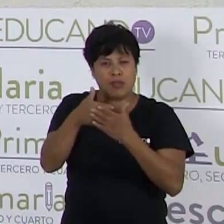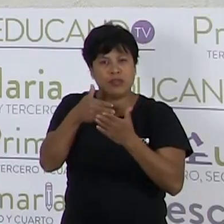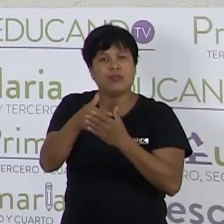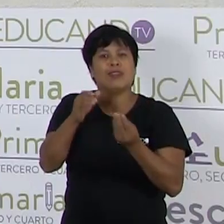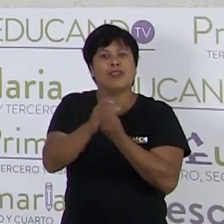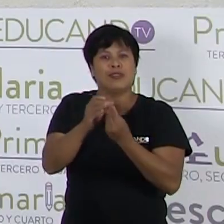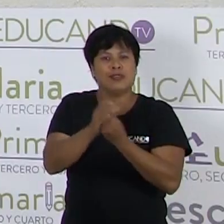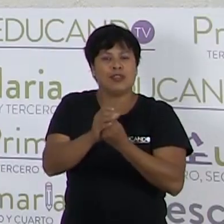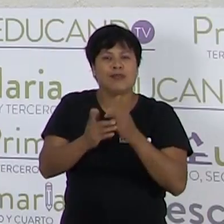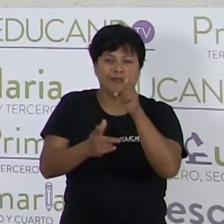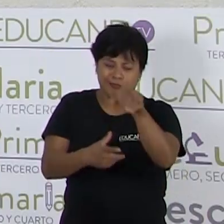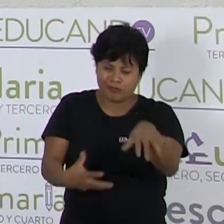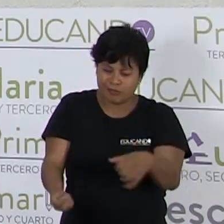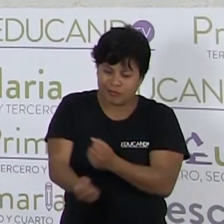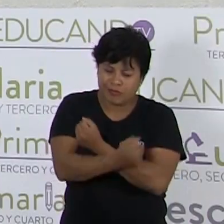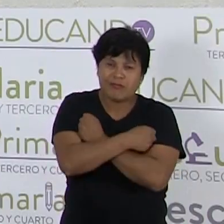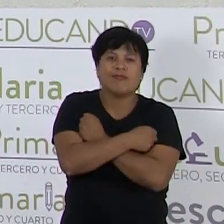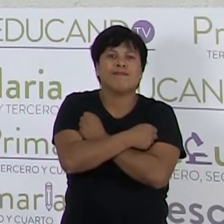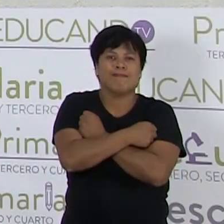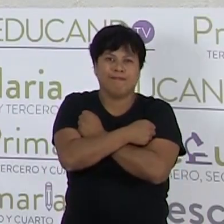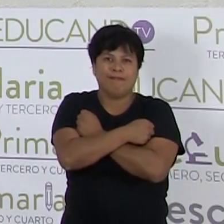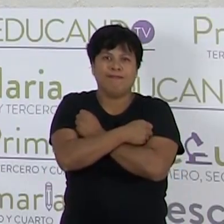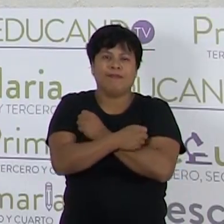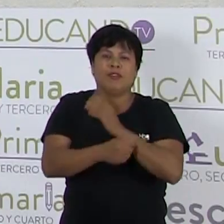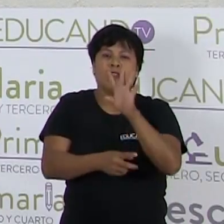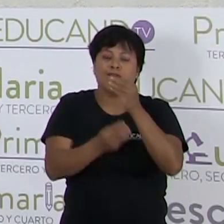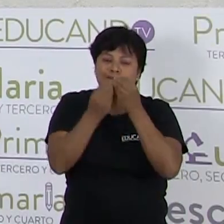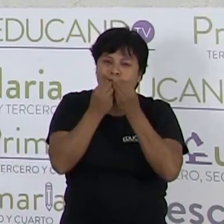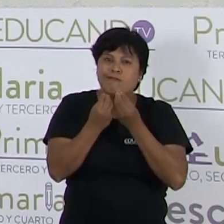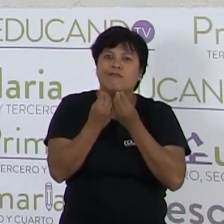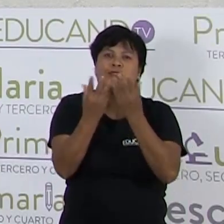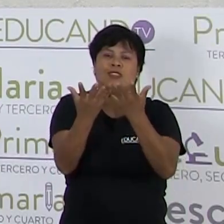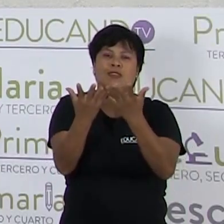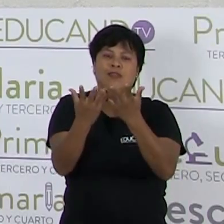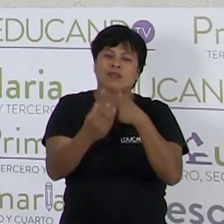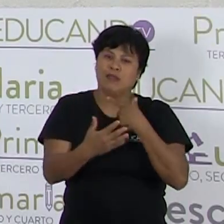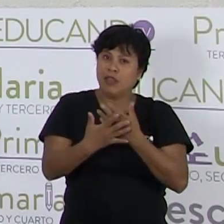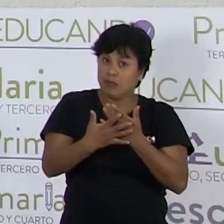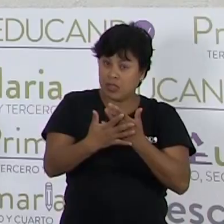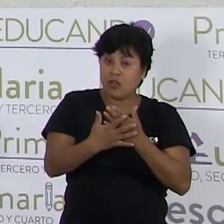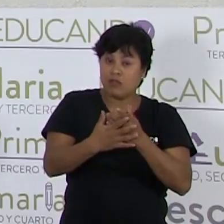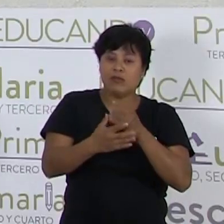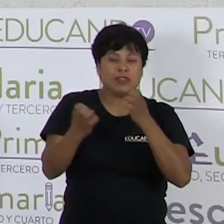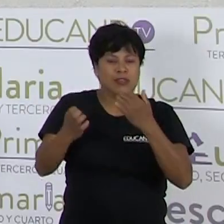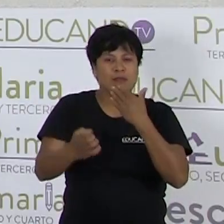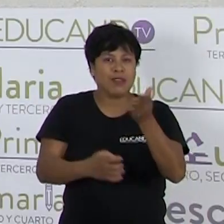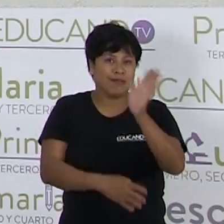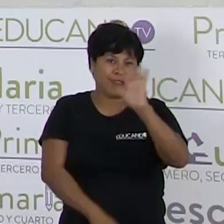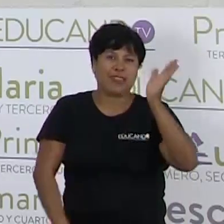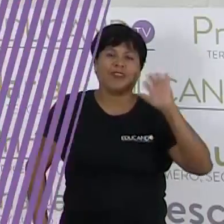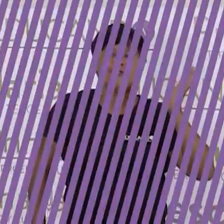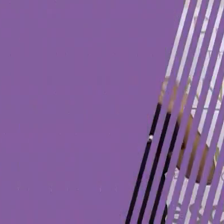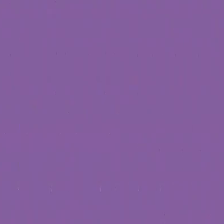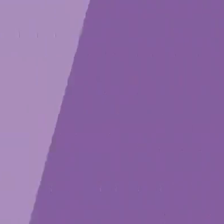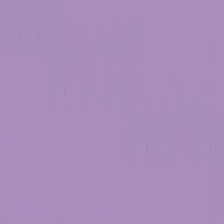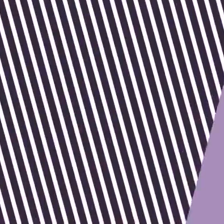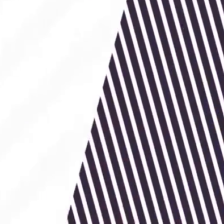sesión. Te mando un fuerte abrazo, un gran beso y espero que estés muy bien. Adiós.